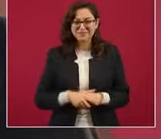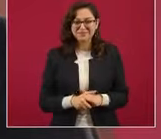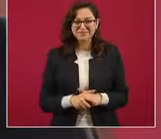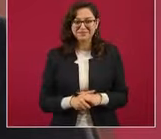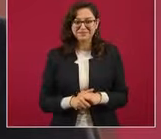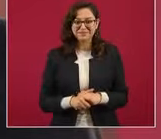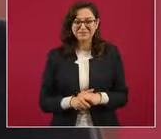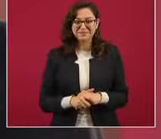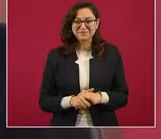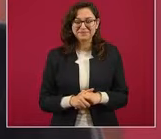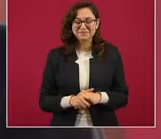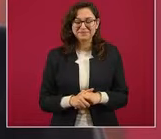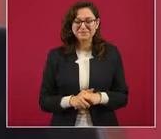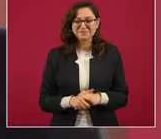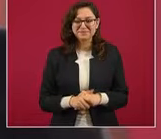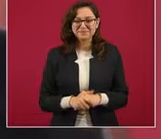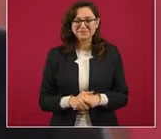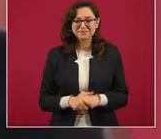ahí está,